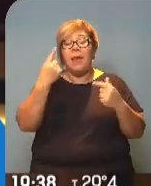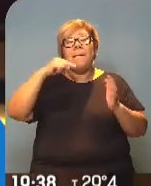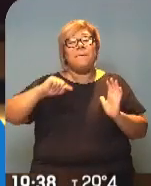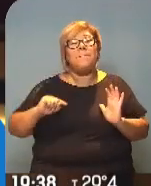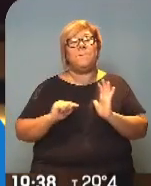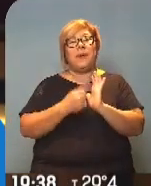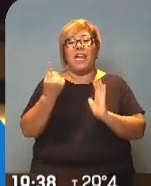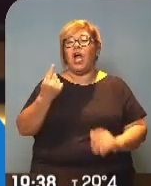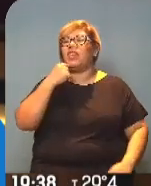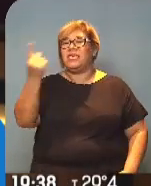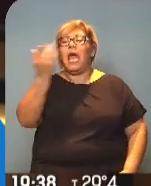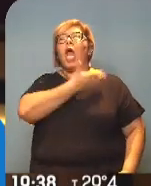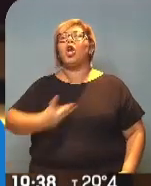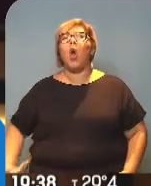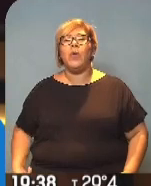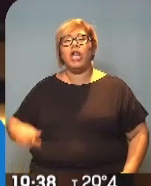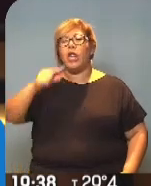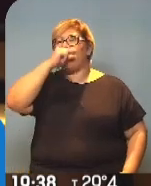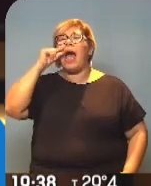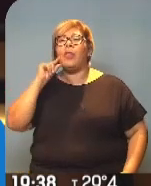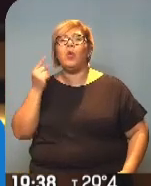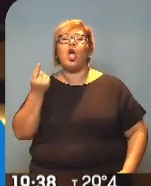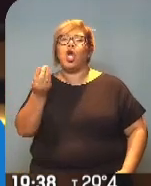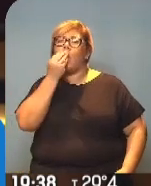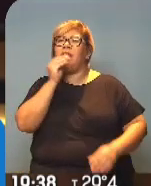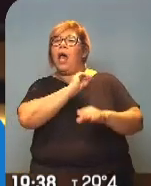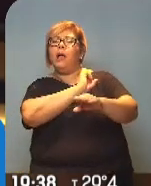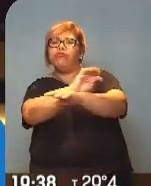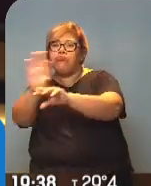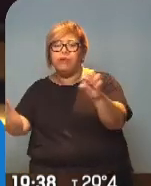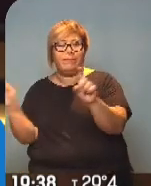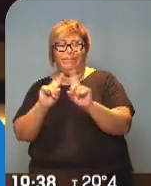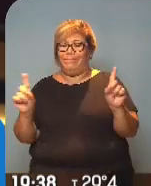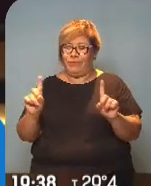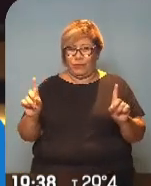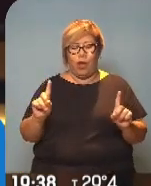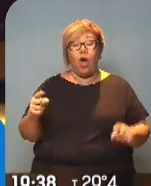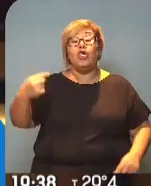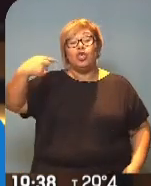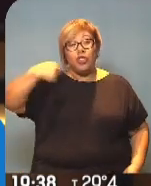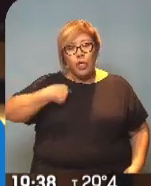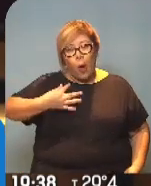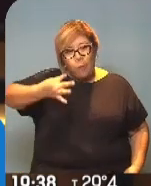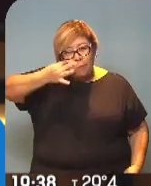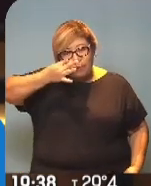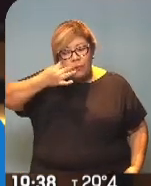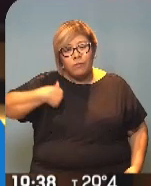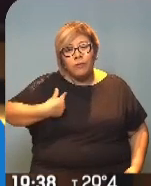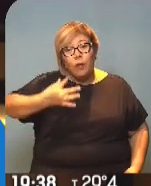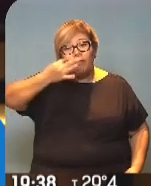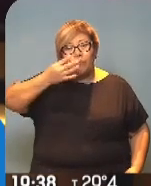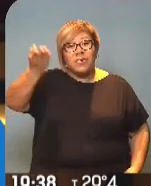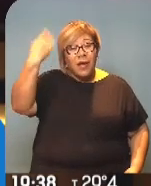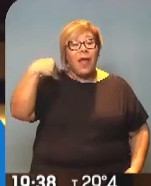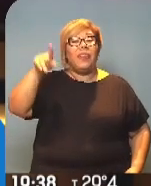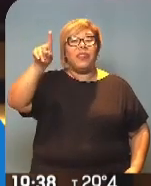la revolución a diario es mentira. La gente está muriendo de hambre y eso me consta. De hecho, yo mismo perdí 35 kilos de peso